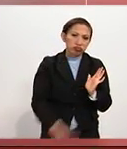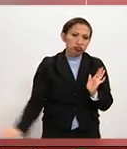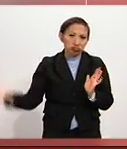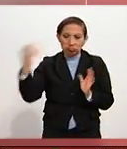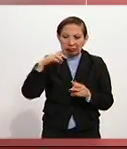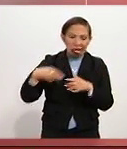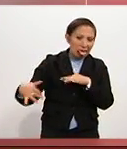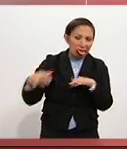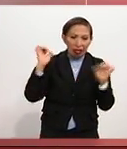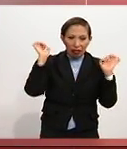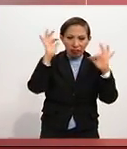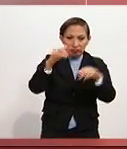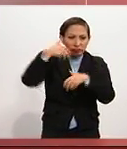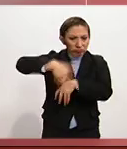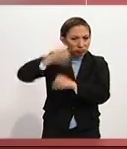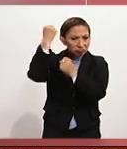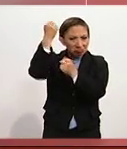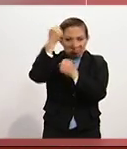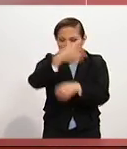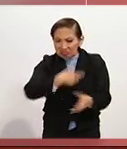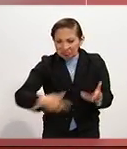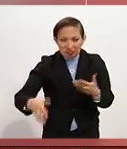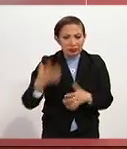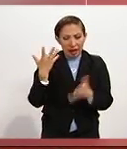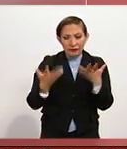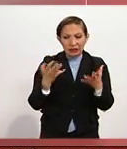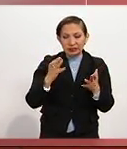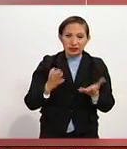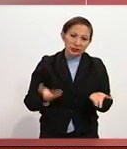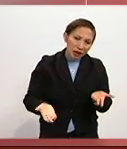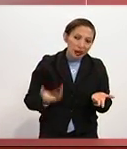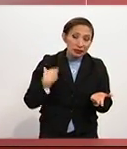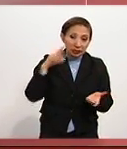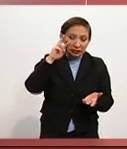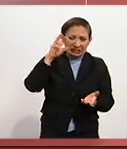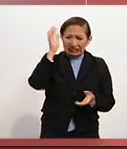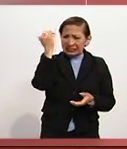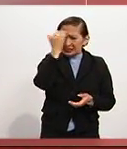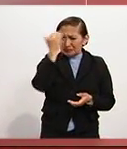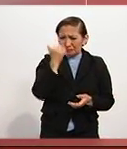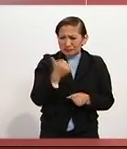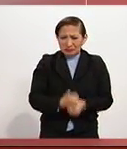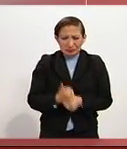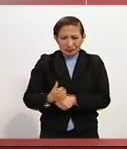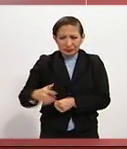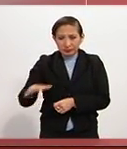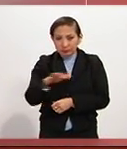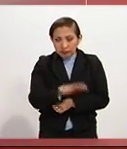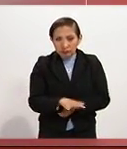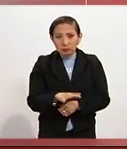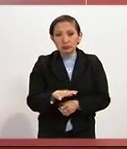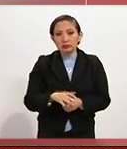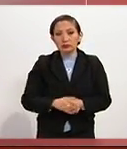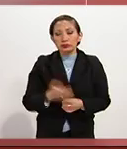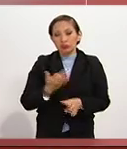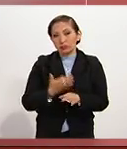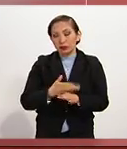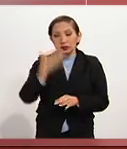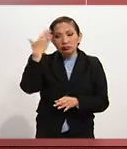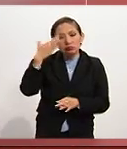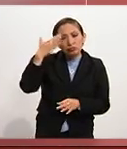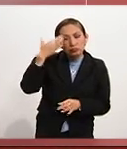con eventos históricos y por momentos también dramáticos, pues la expectativa es que hoy sepamos